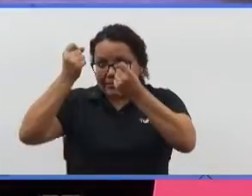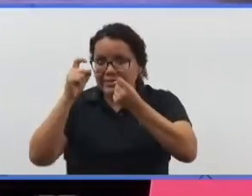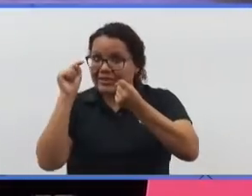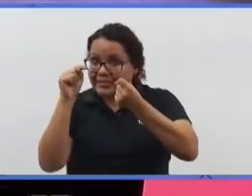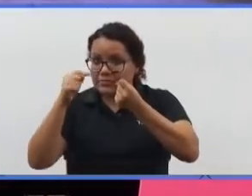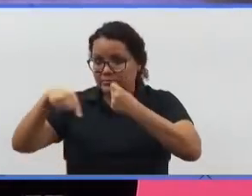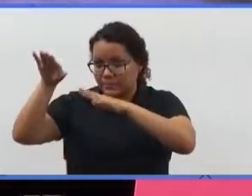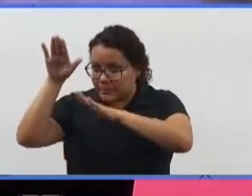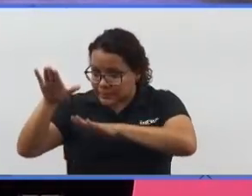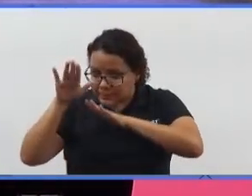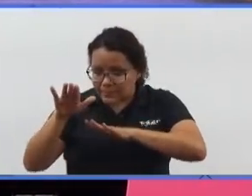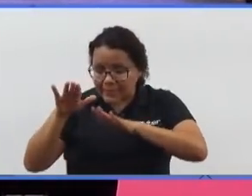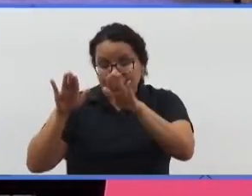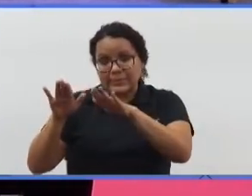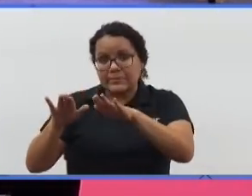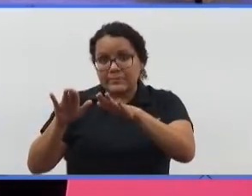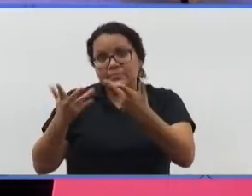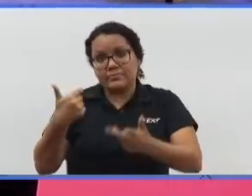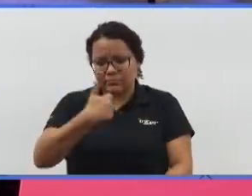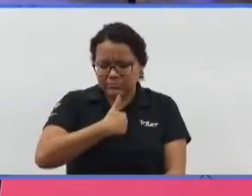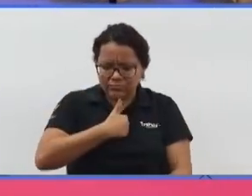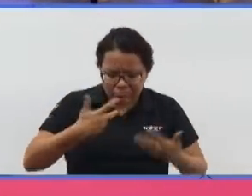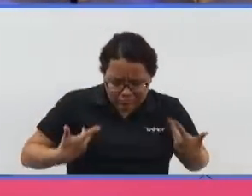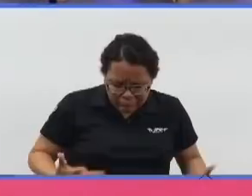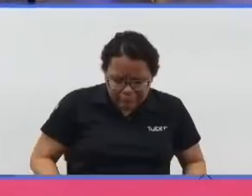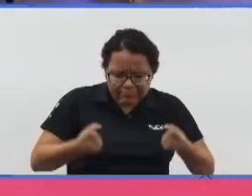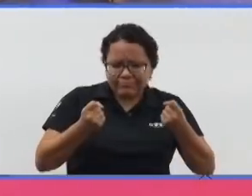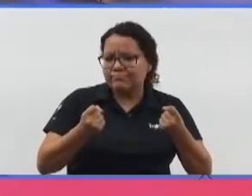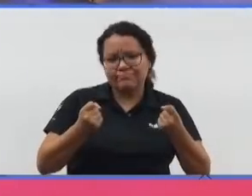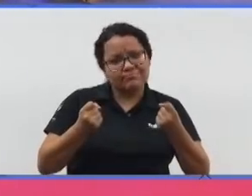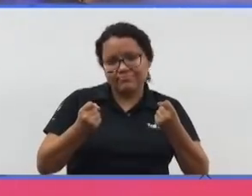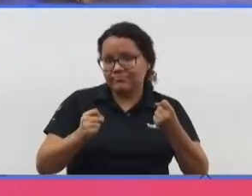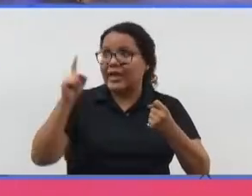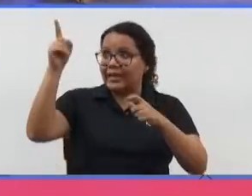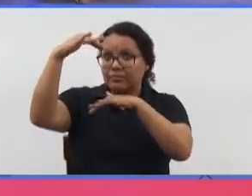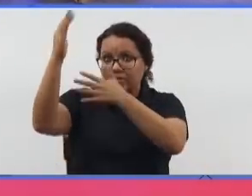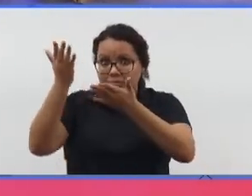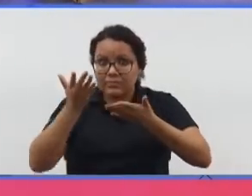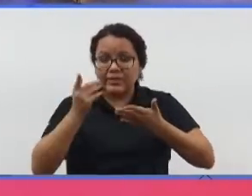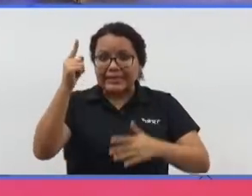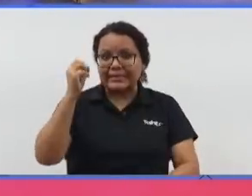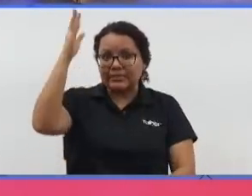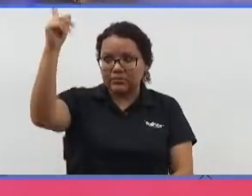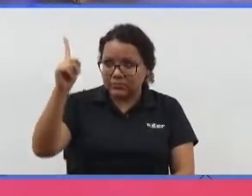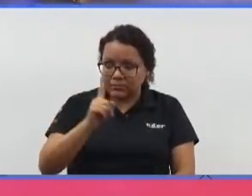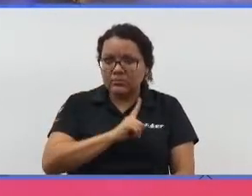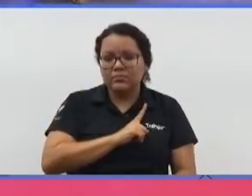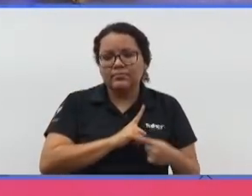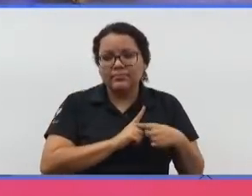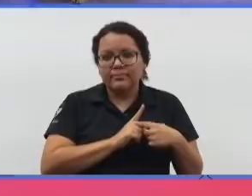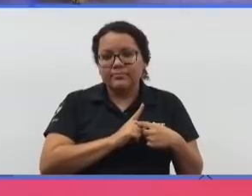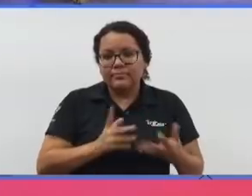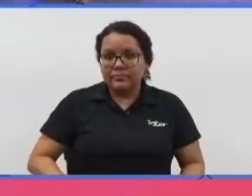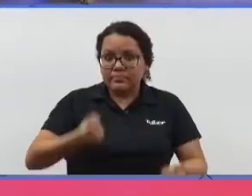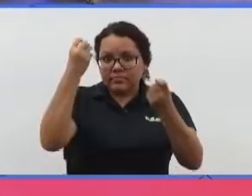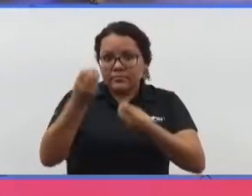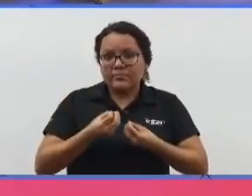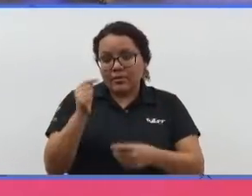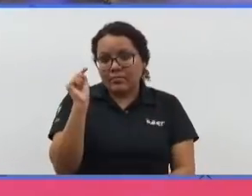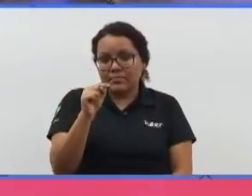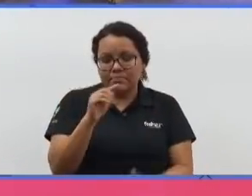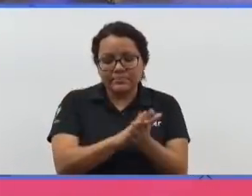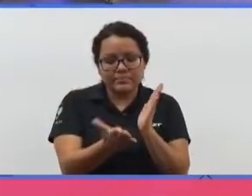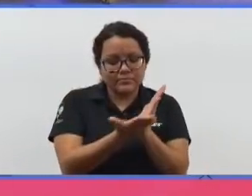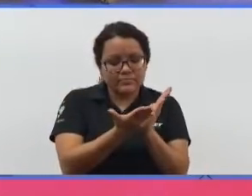día de hoy porque no nació de nosotros nació para nosotros por medio de cristo por eso la biblia dice